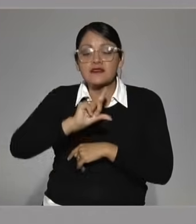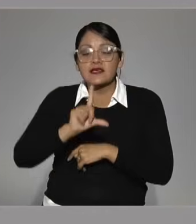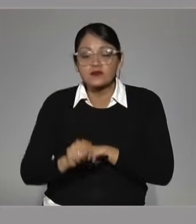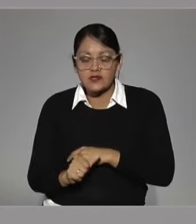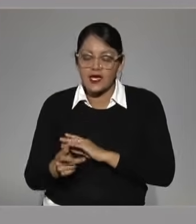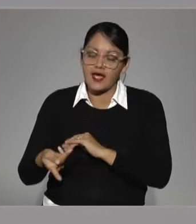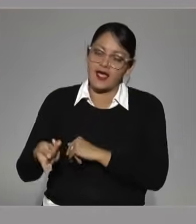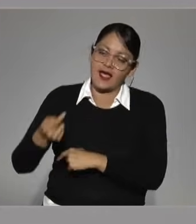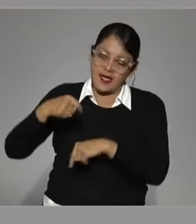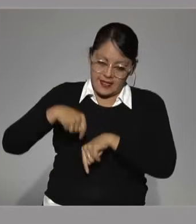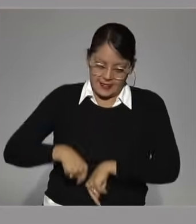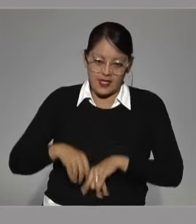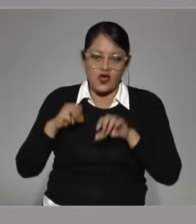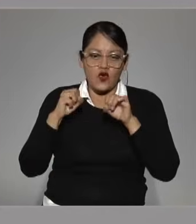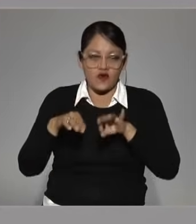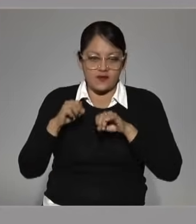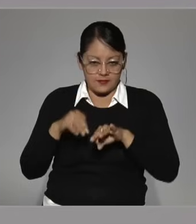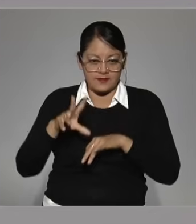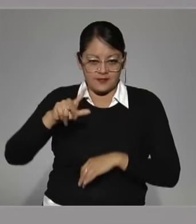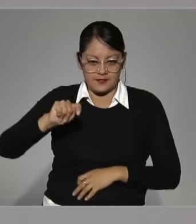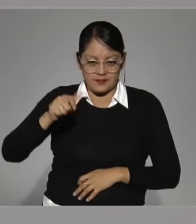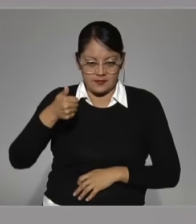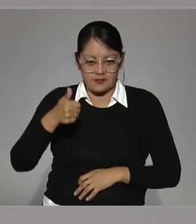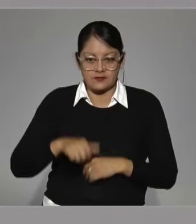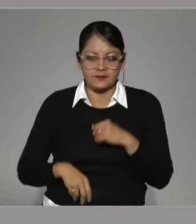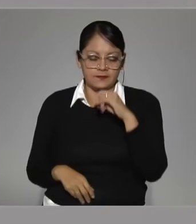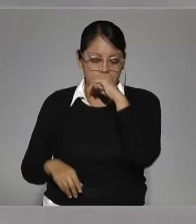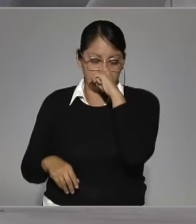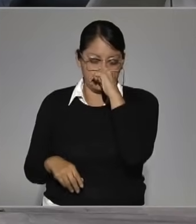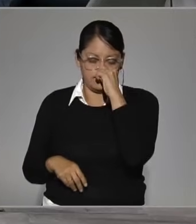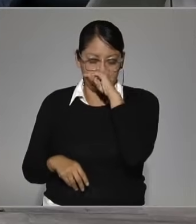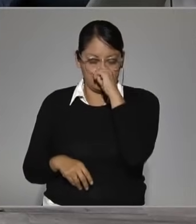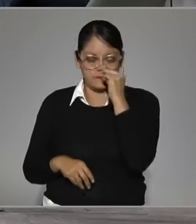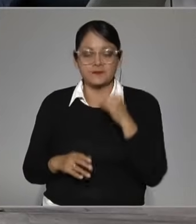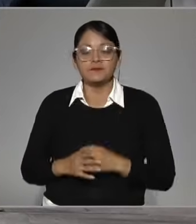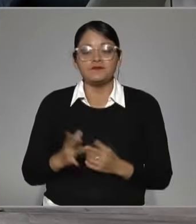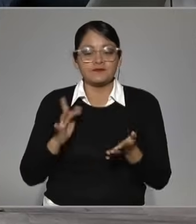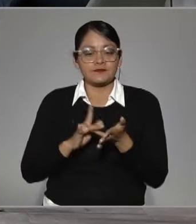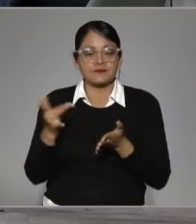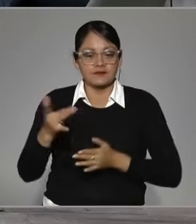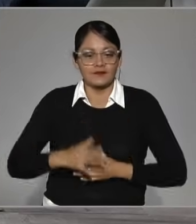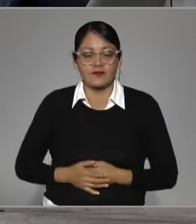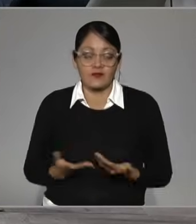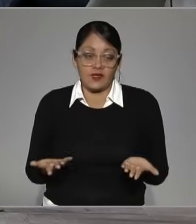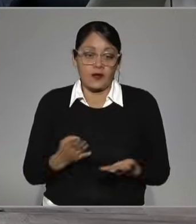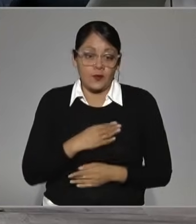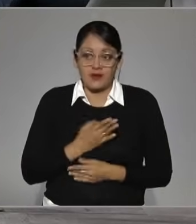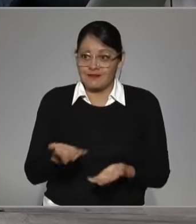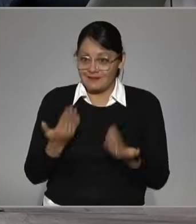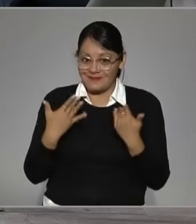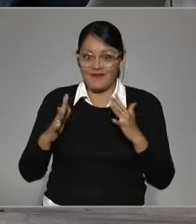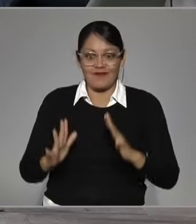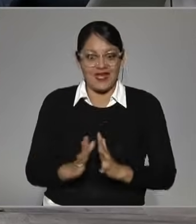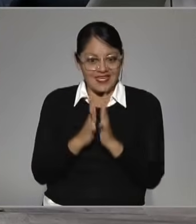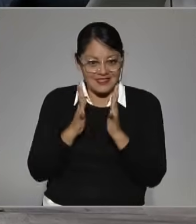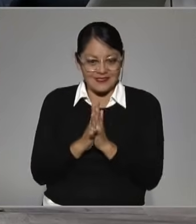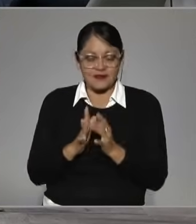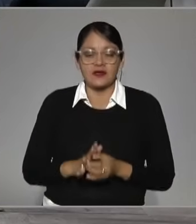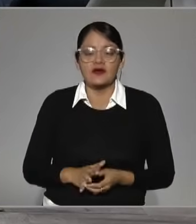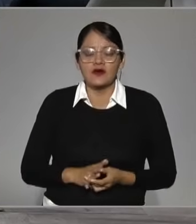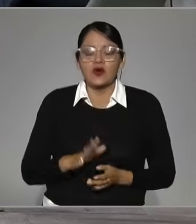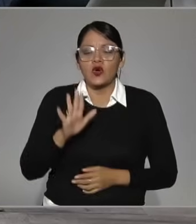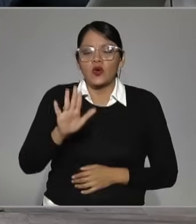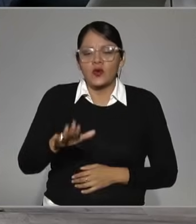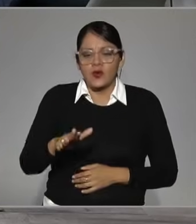recogerlo aquí a las instalaciones del canal. Muy bien. Claro que sí, muchísimas gracias y bueno, participen. Oigan,